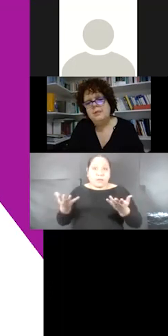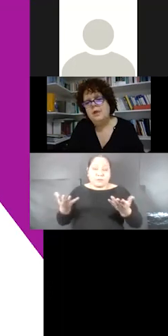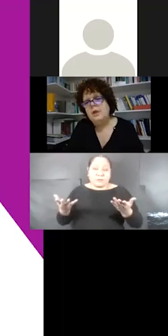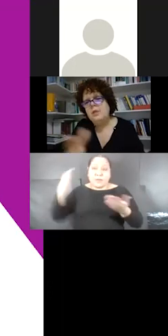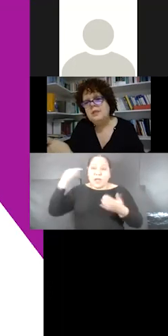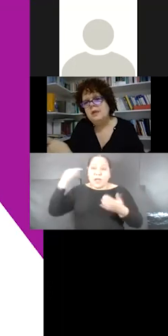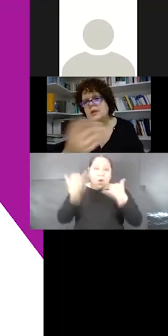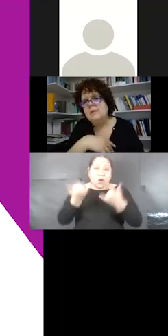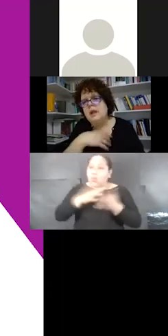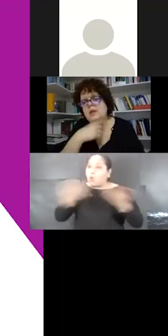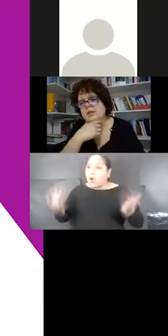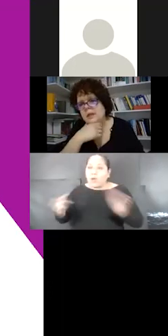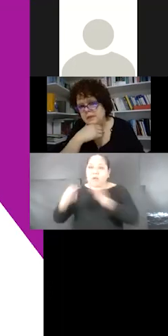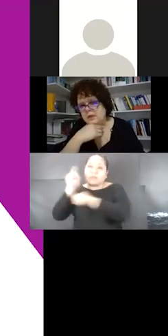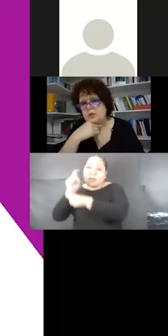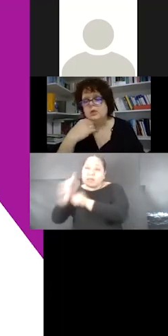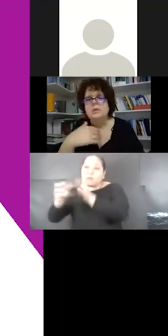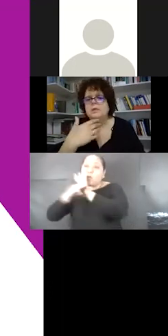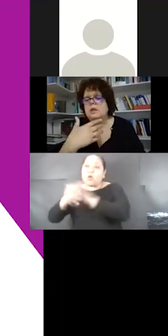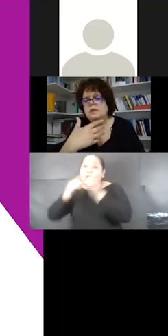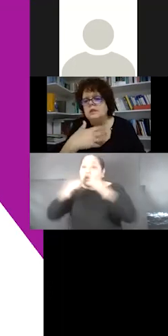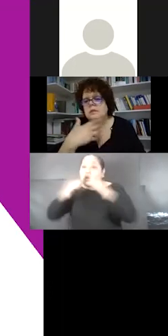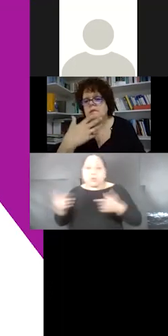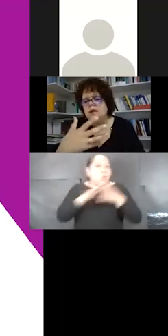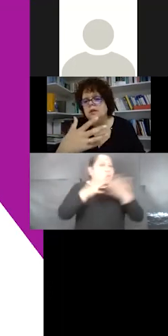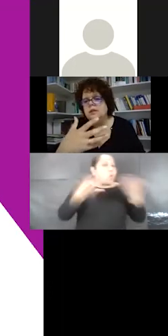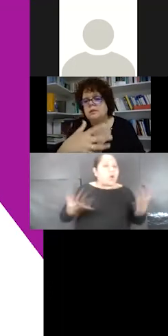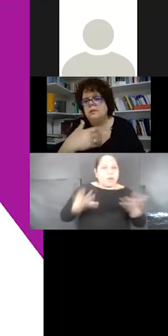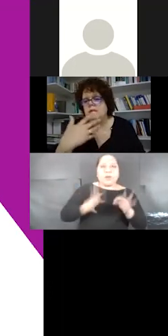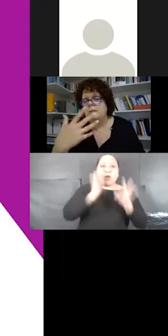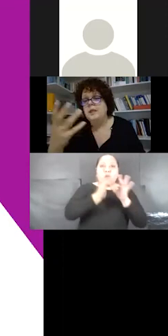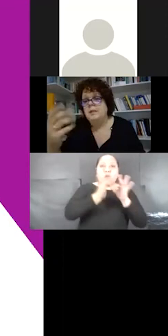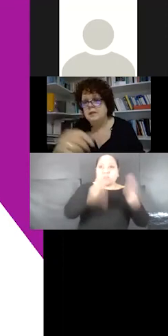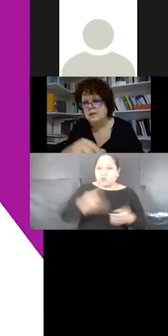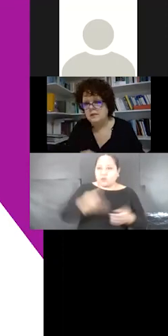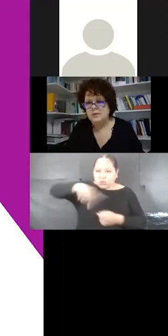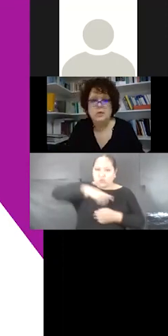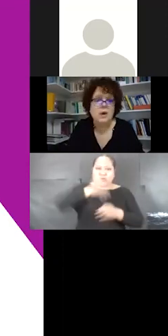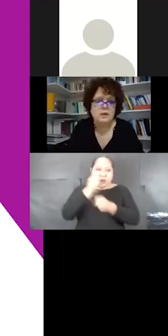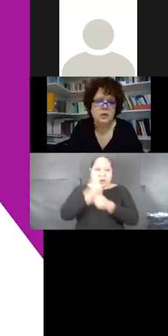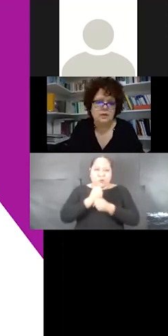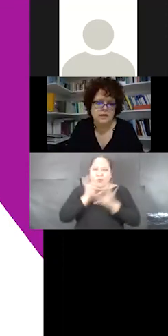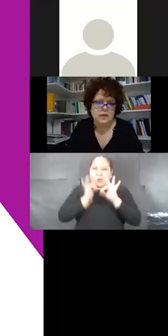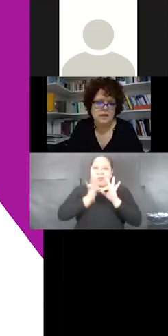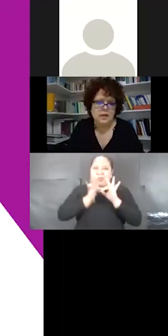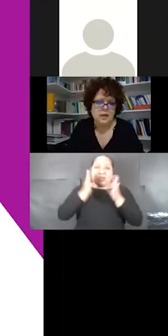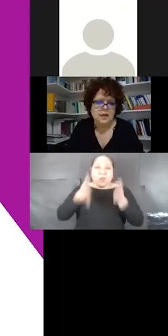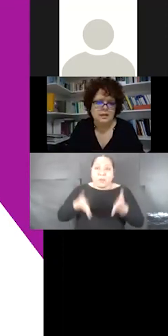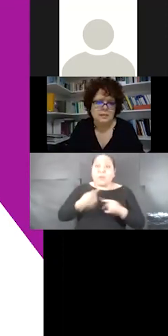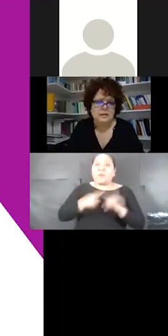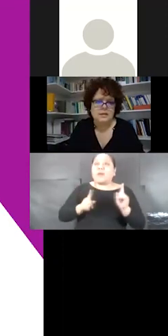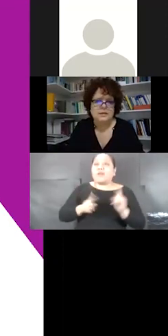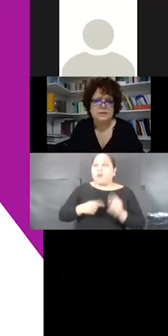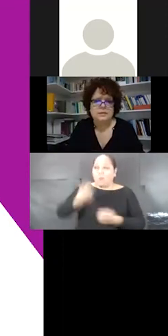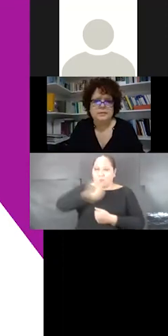el modelo lingüístico ni para los intérpretes. Nosotros somos personas que estamos trabajando de intérpretes, pero empíricamente, ¿no? No hay todavía el